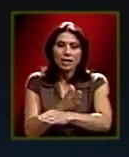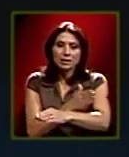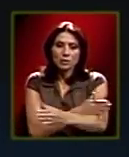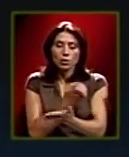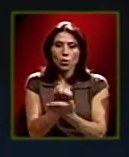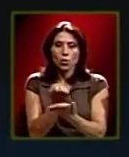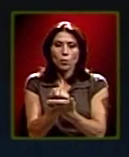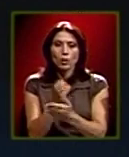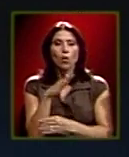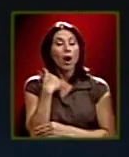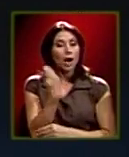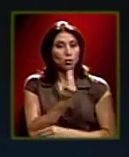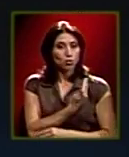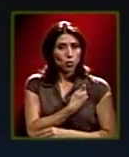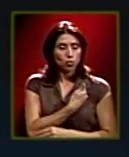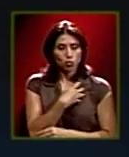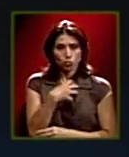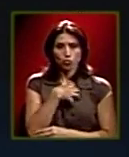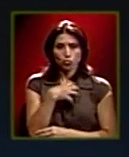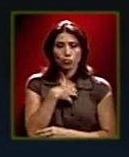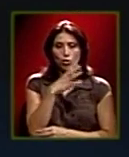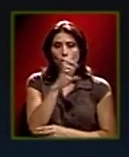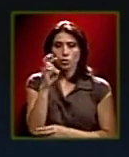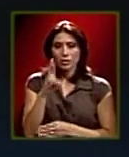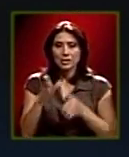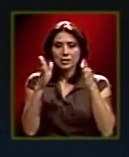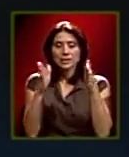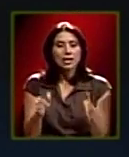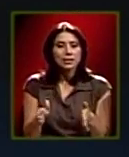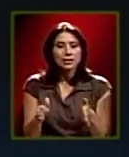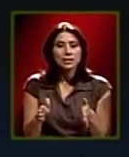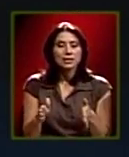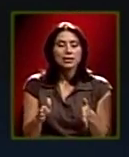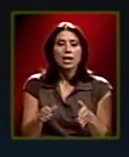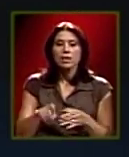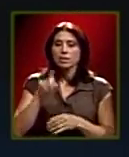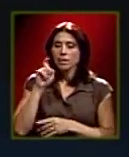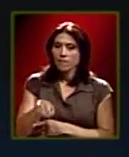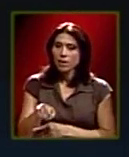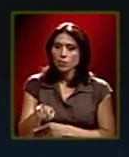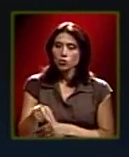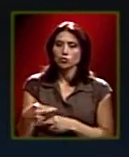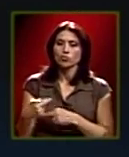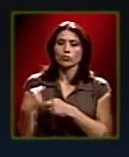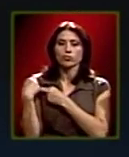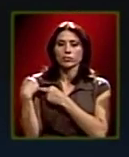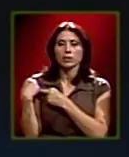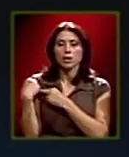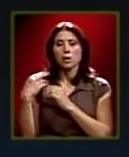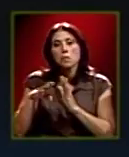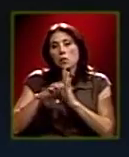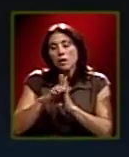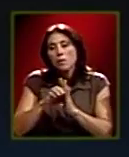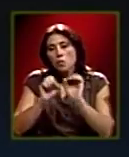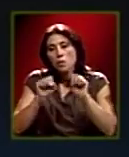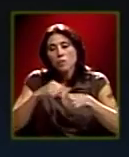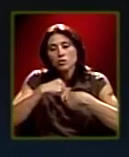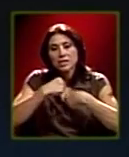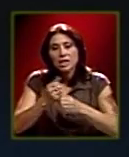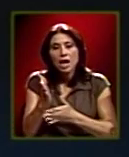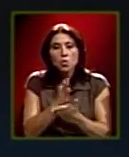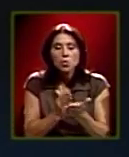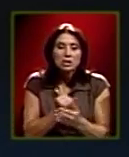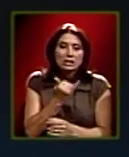a nosotros, los costarricenses, si es que hay cosas que pueden, excesos que pudieran cometerse o que pudieran hacerse